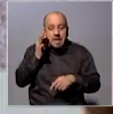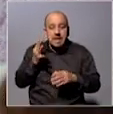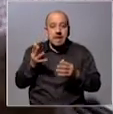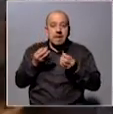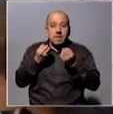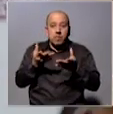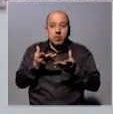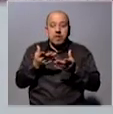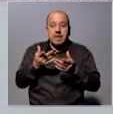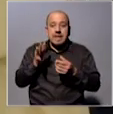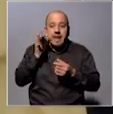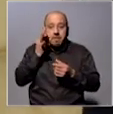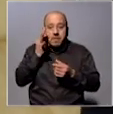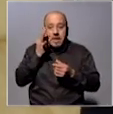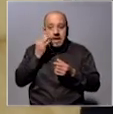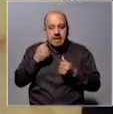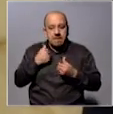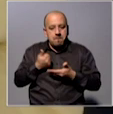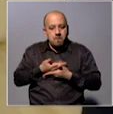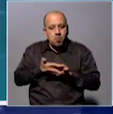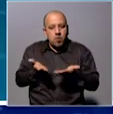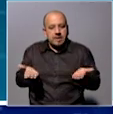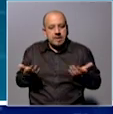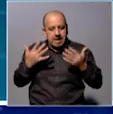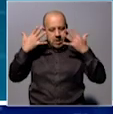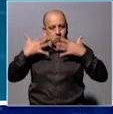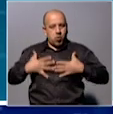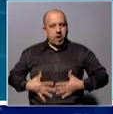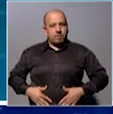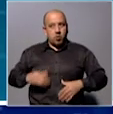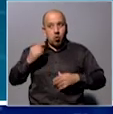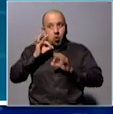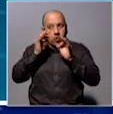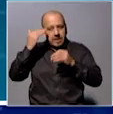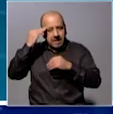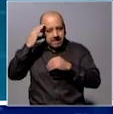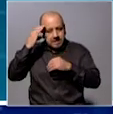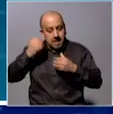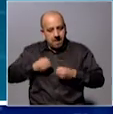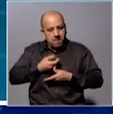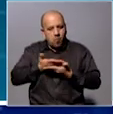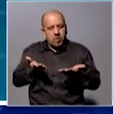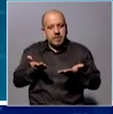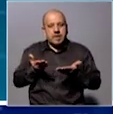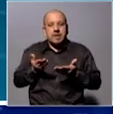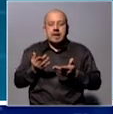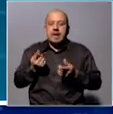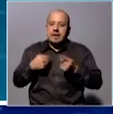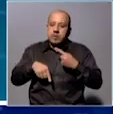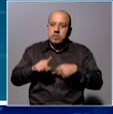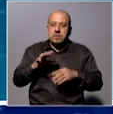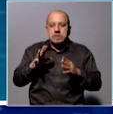general suele expresar cosas que pasan en el cuerpo o en la cabeza de uno. Y